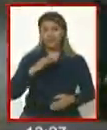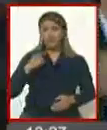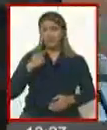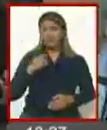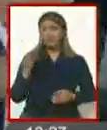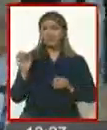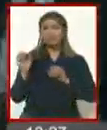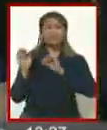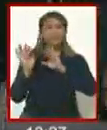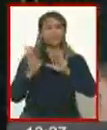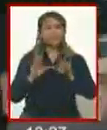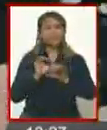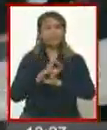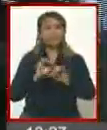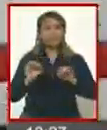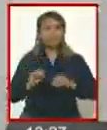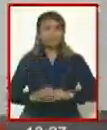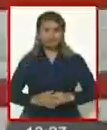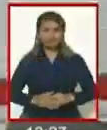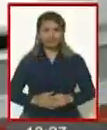no ha asistido.